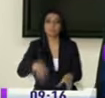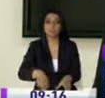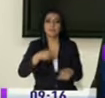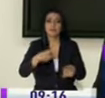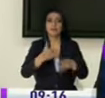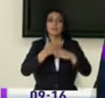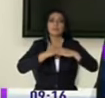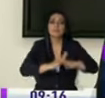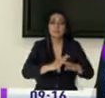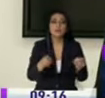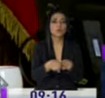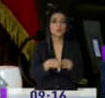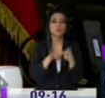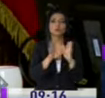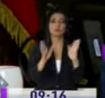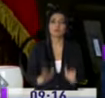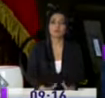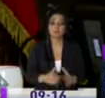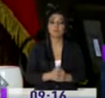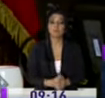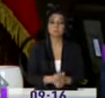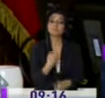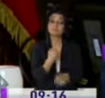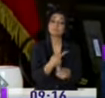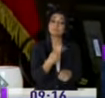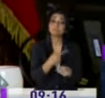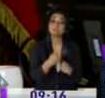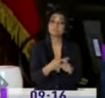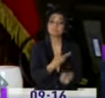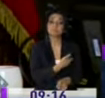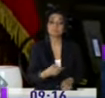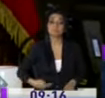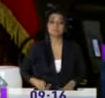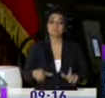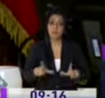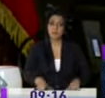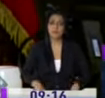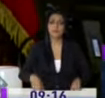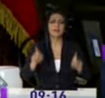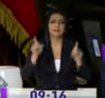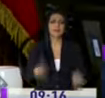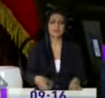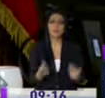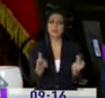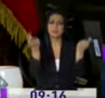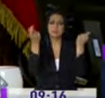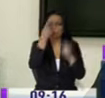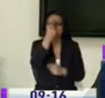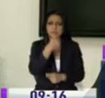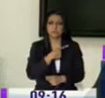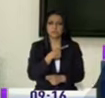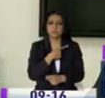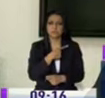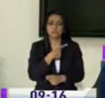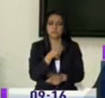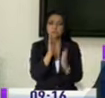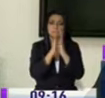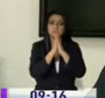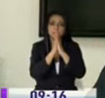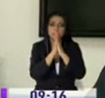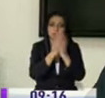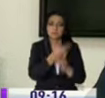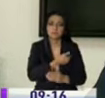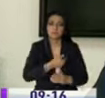defienda como cualquier ciudadano. Y que por su parte, el primer mandatario Lenín Moreno debería tomar acciones de inmediato. Exhortamos al presidente